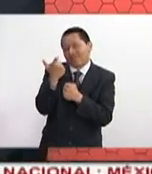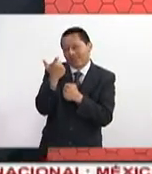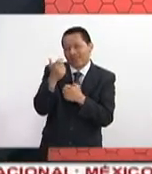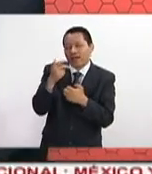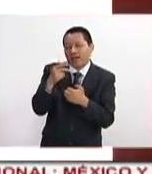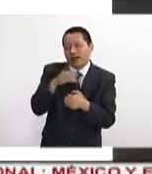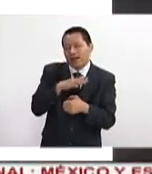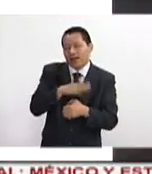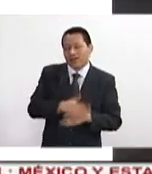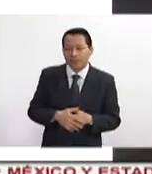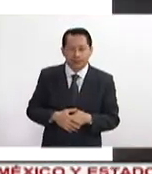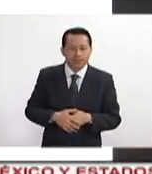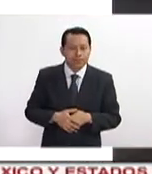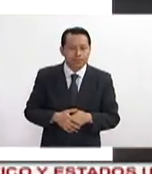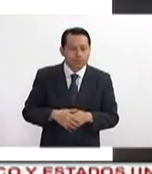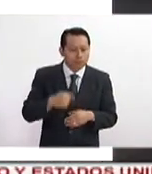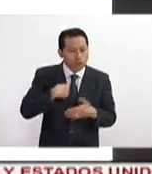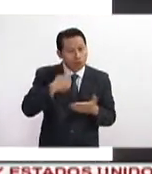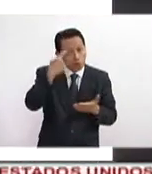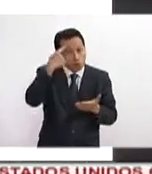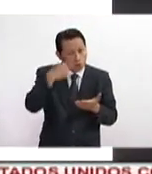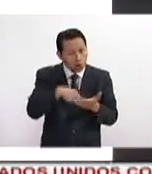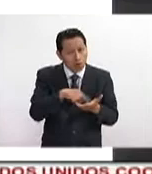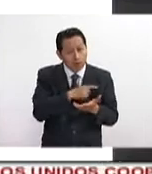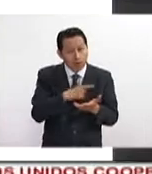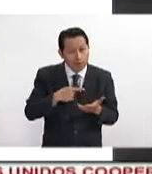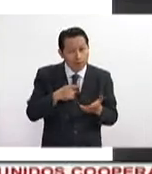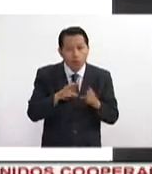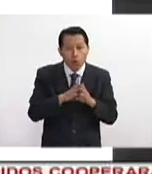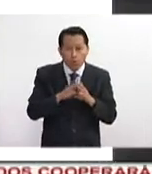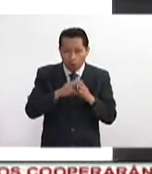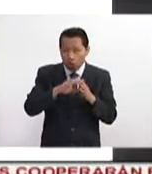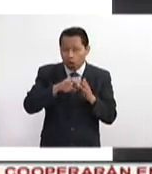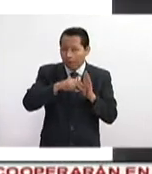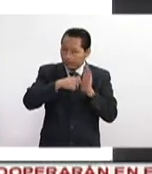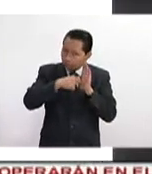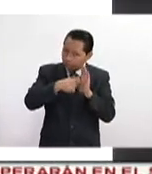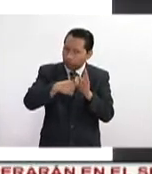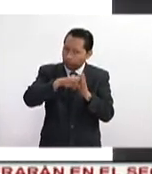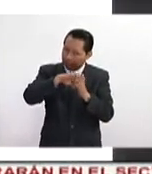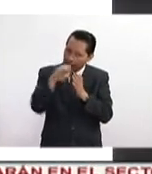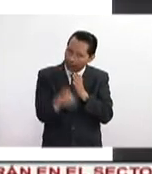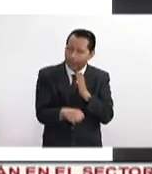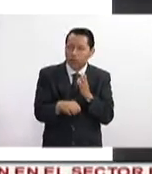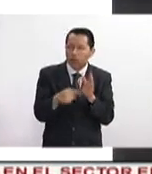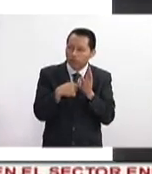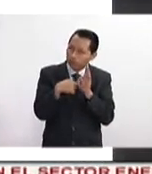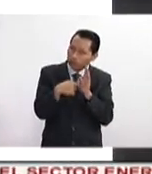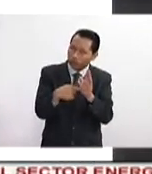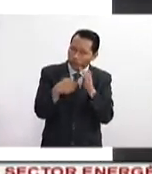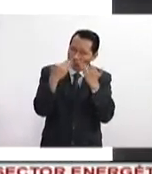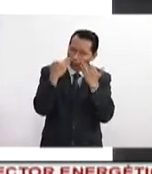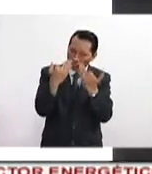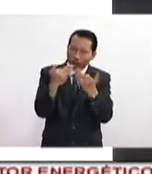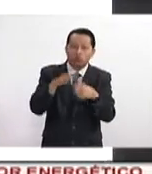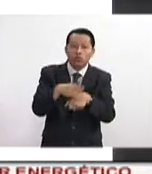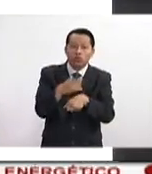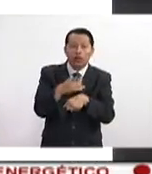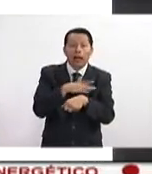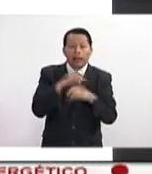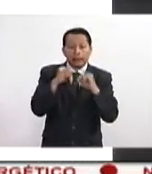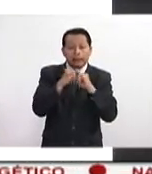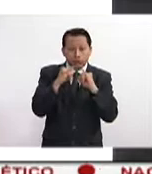región? Pues yo creo que debe de ser un ejemplo para toda la región en cuanto a la buena implementación de